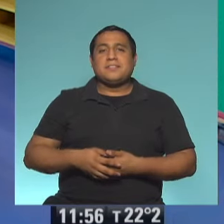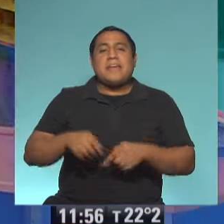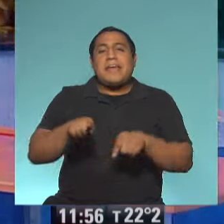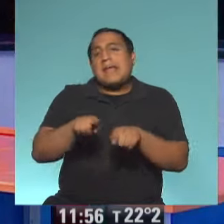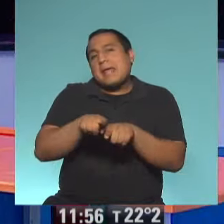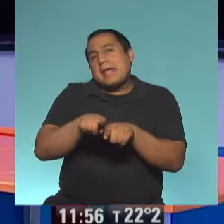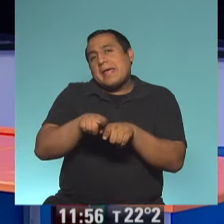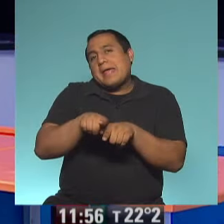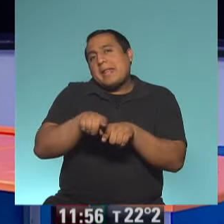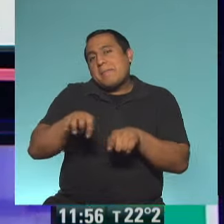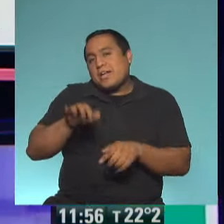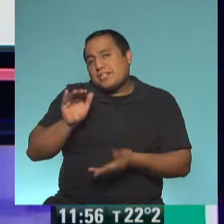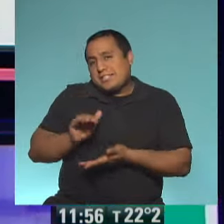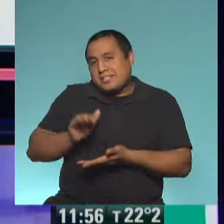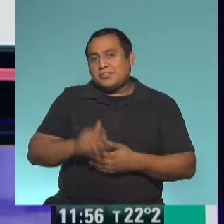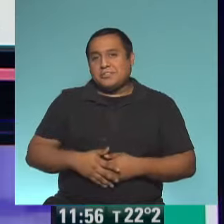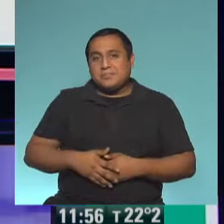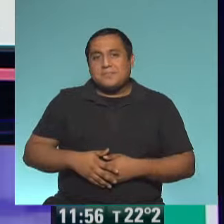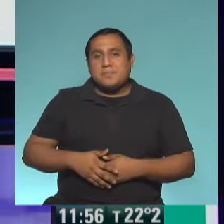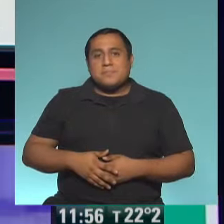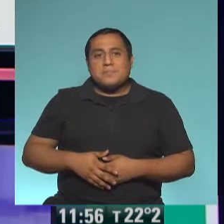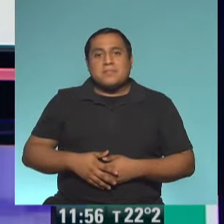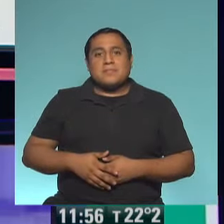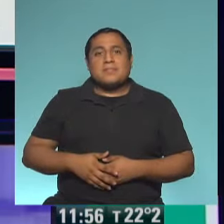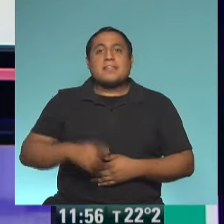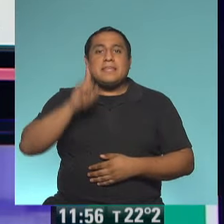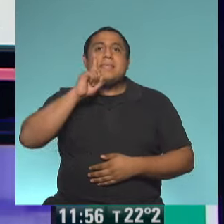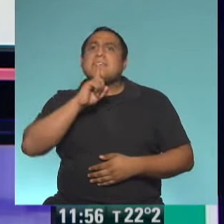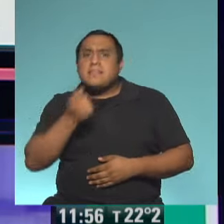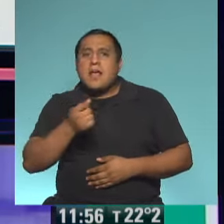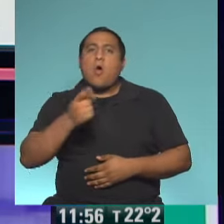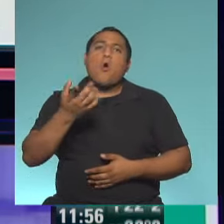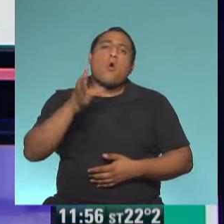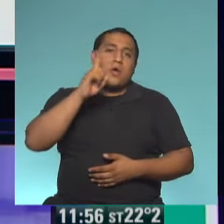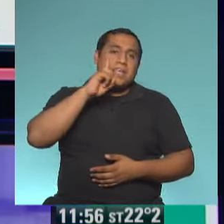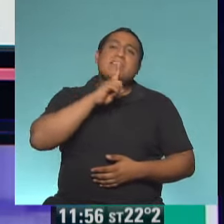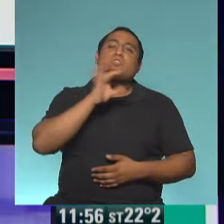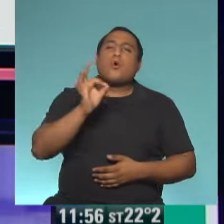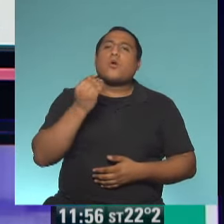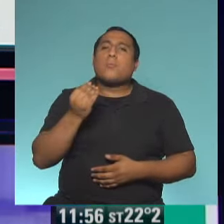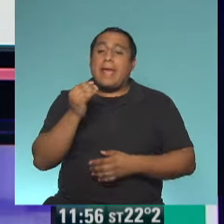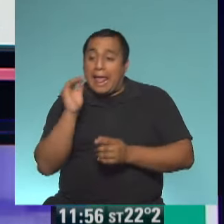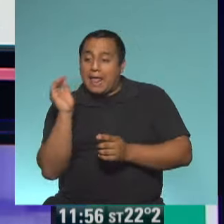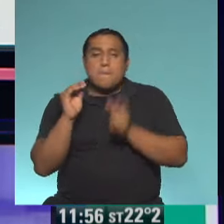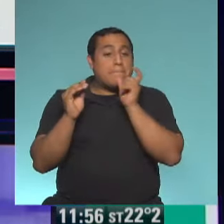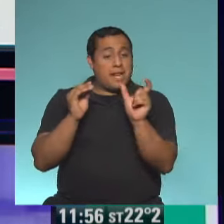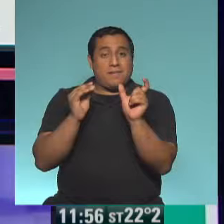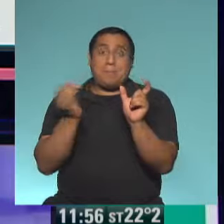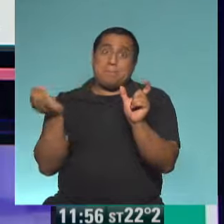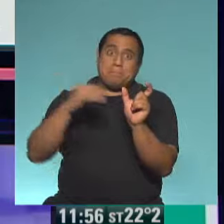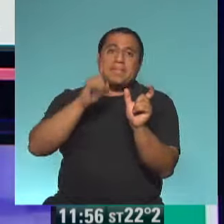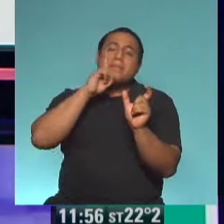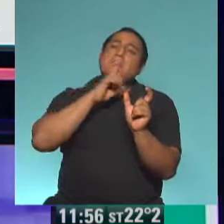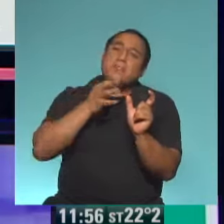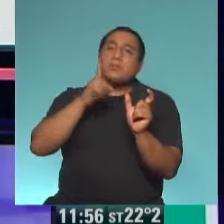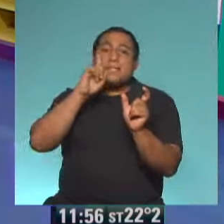hermanito. Bebito. También, bebito, totalmente. Un hermanito. Entonces, uso Ita o Ito para mencionar a cosas más pequeñas. Y